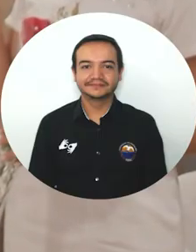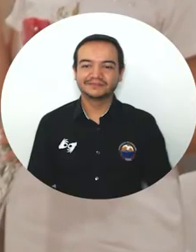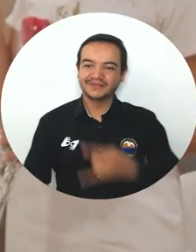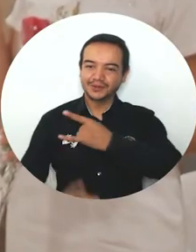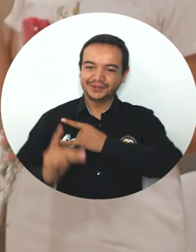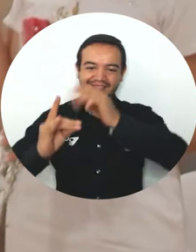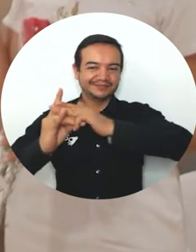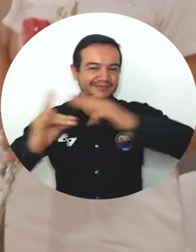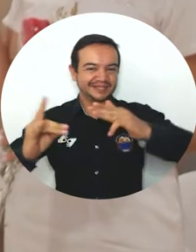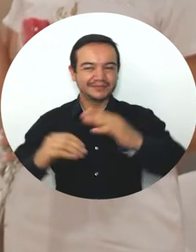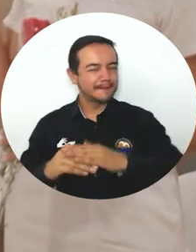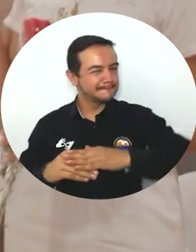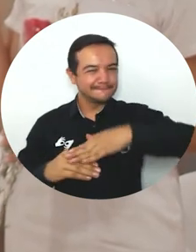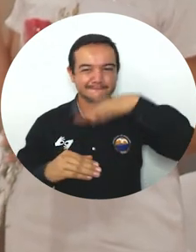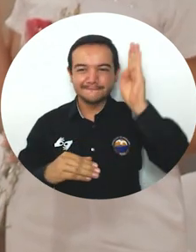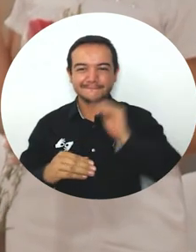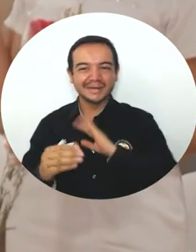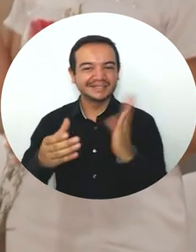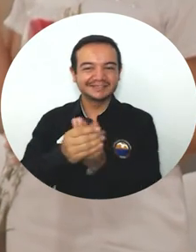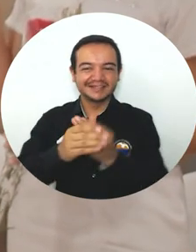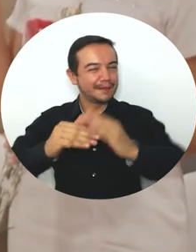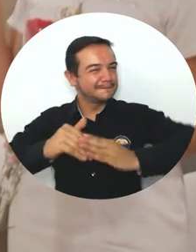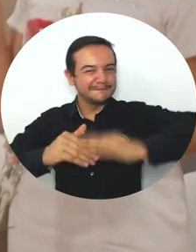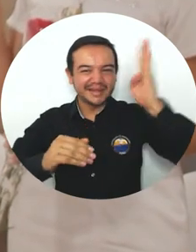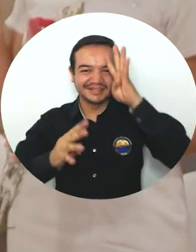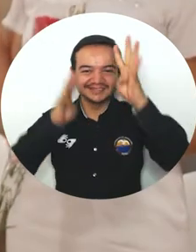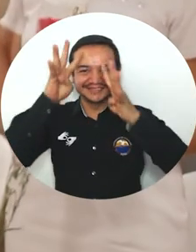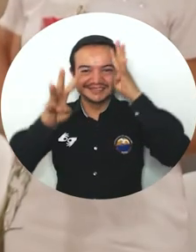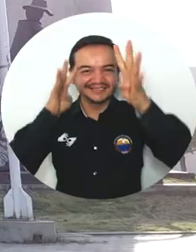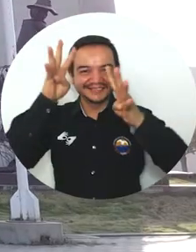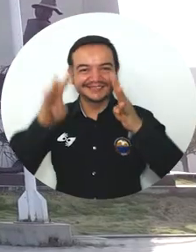Universidad del Magdalena, aún más incluyente e innovadora.